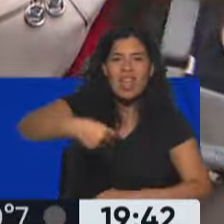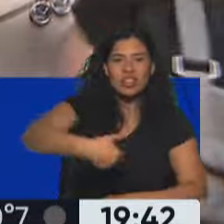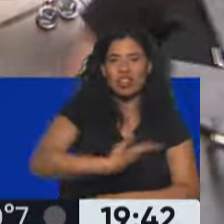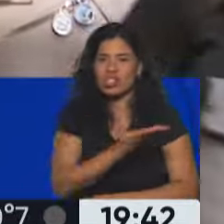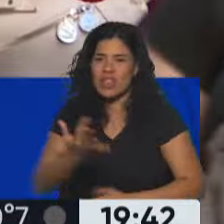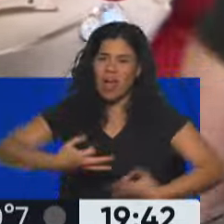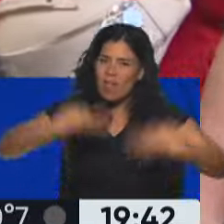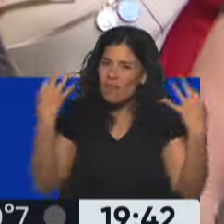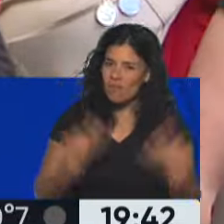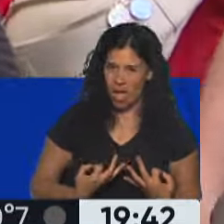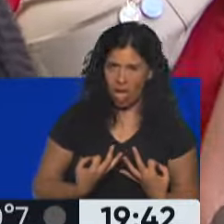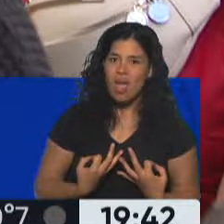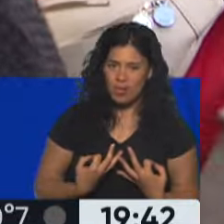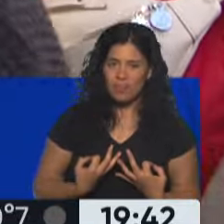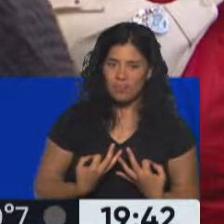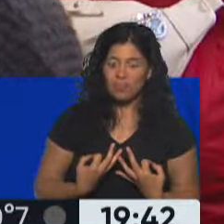entendible que